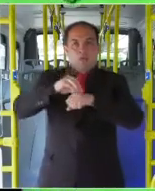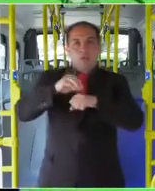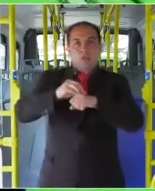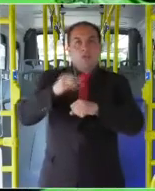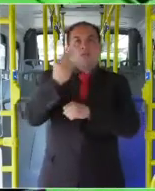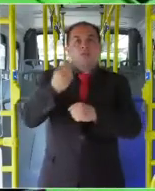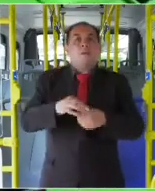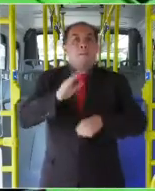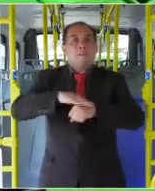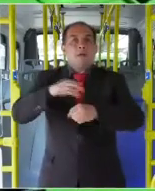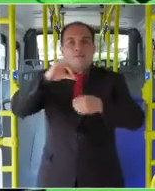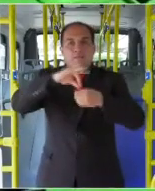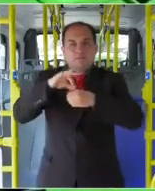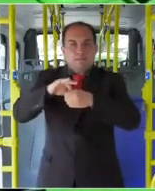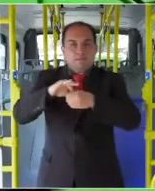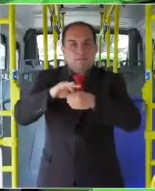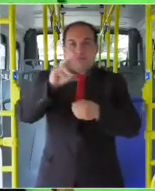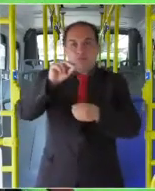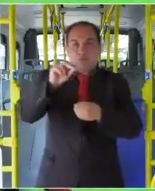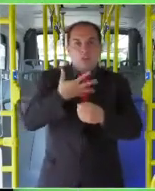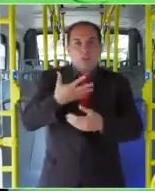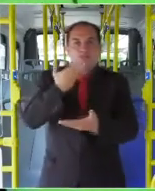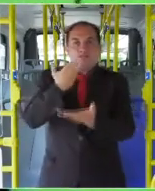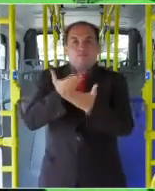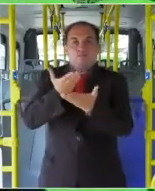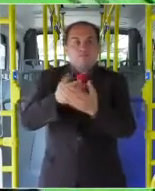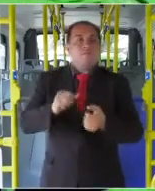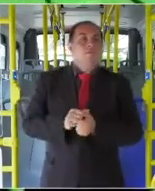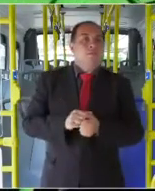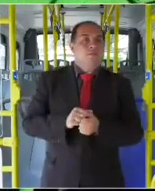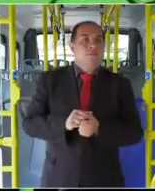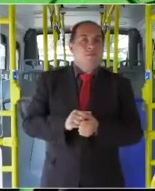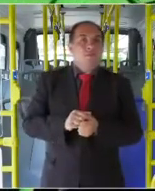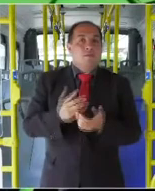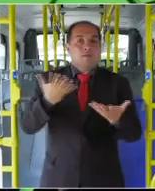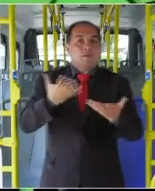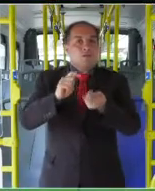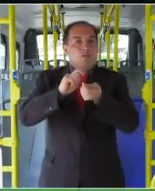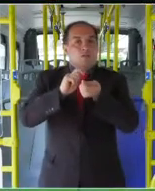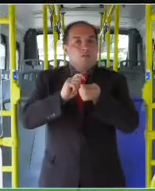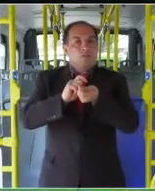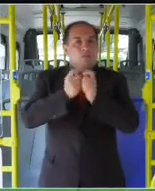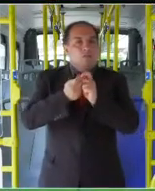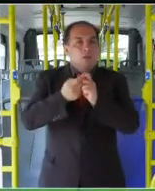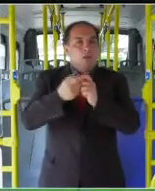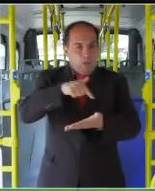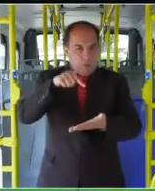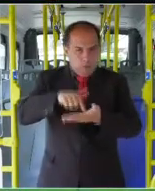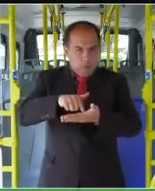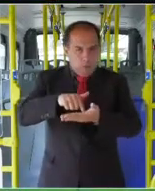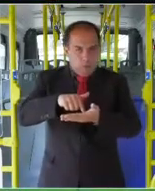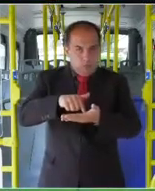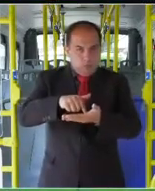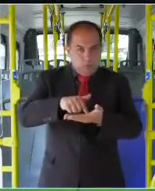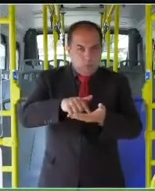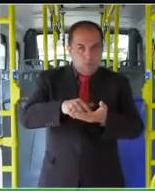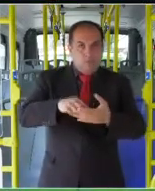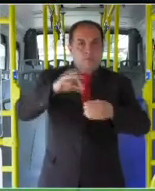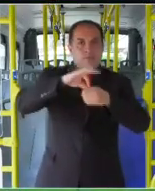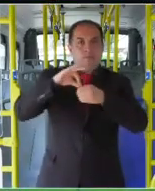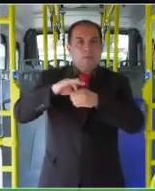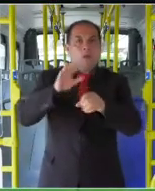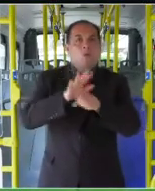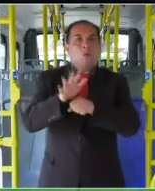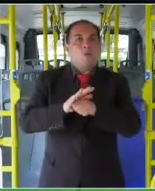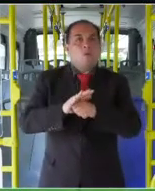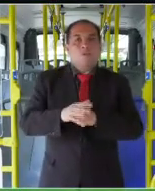demanda de un estudio integral, sino realmente se convirtió en un espacio electoral,